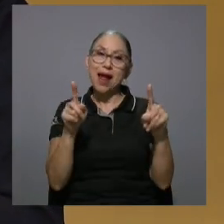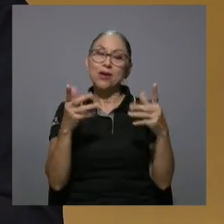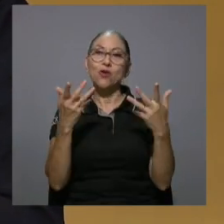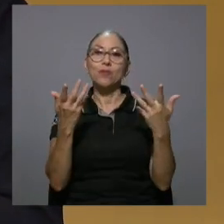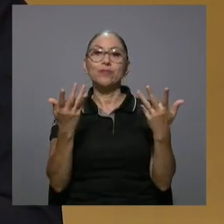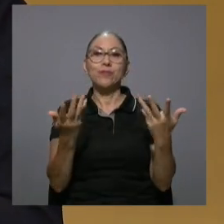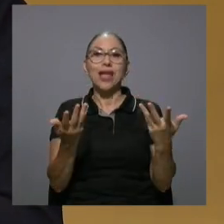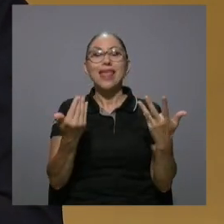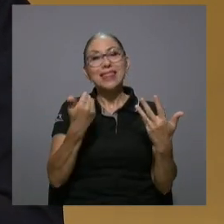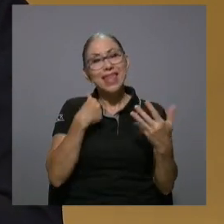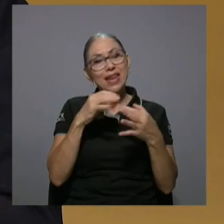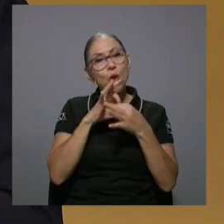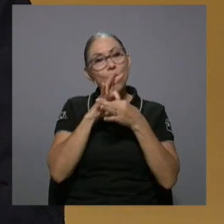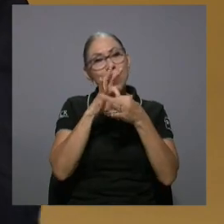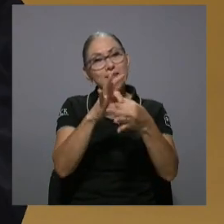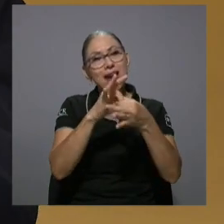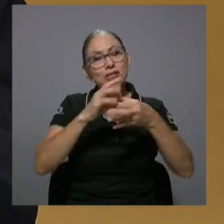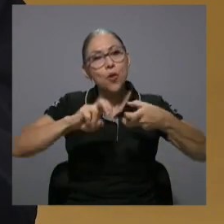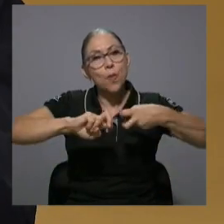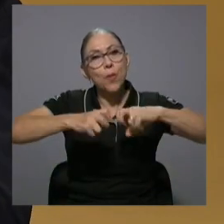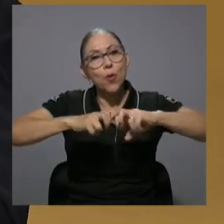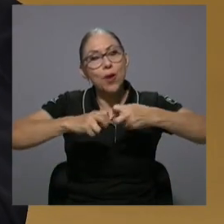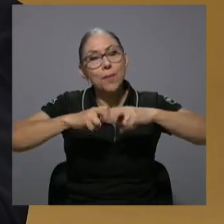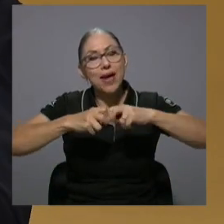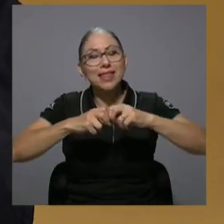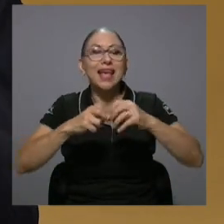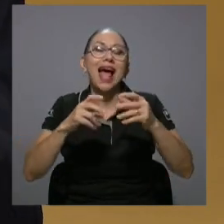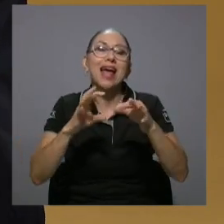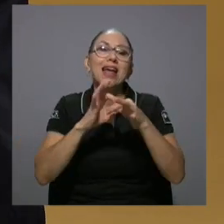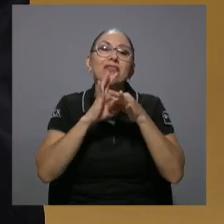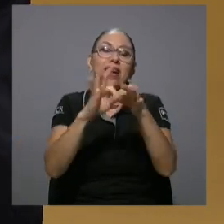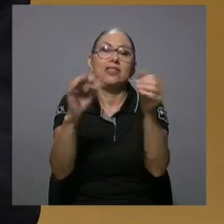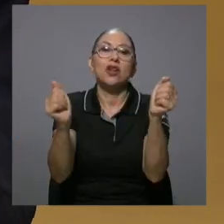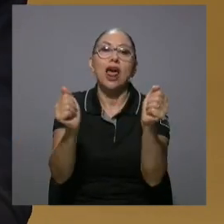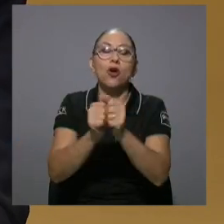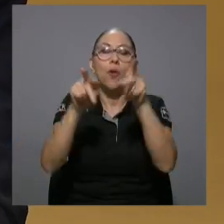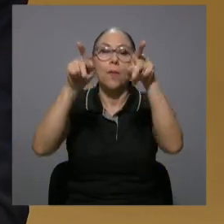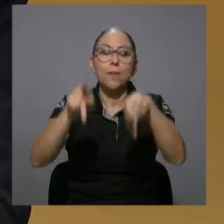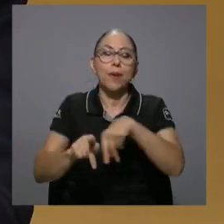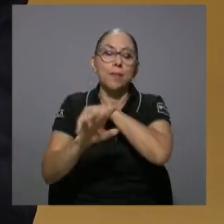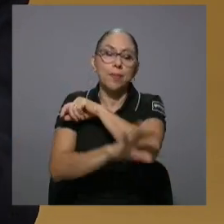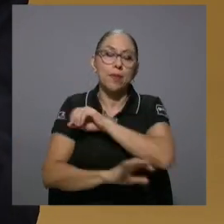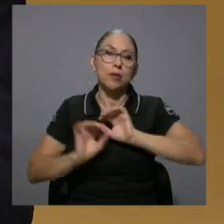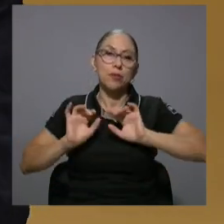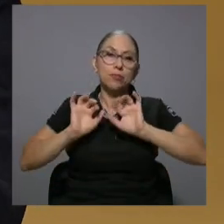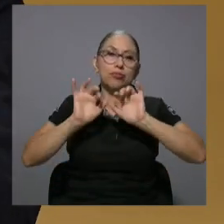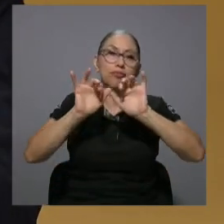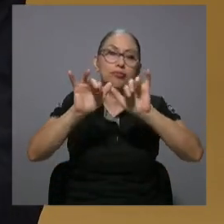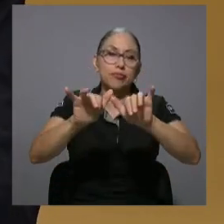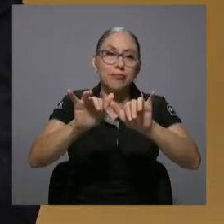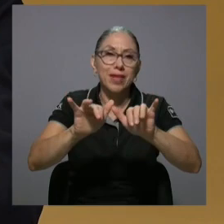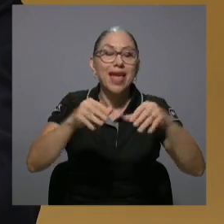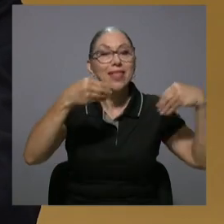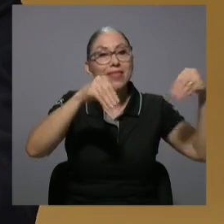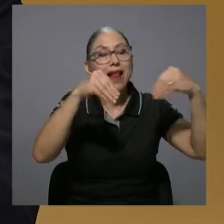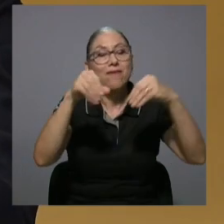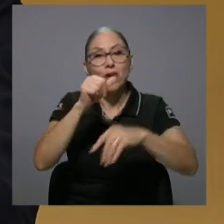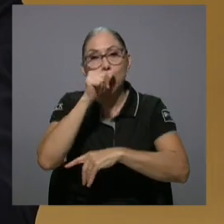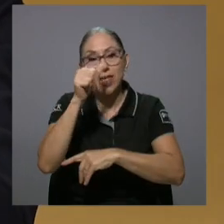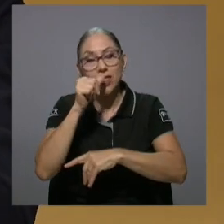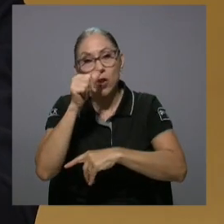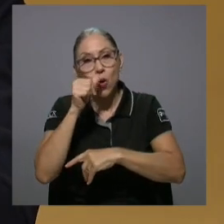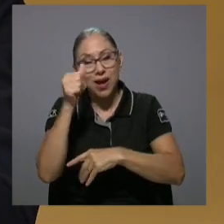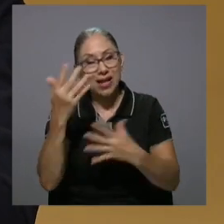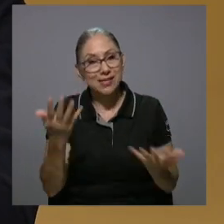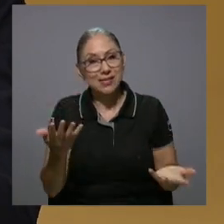tan problemática que tiene que ver con migración, que tiene que ver con tráfico de drogas y está